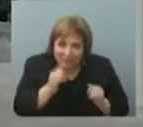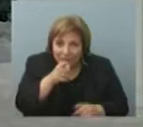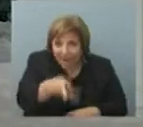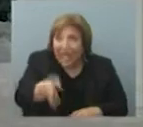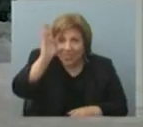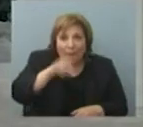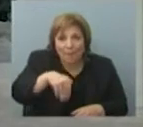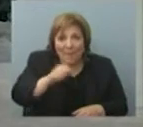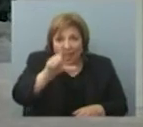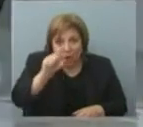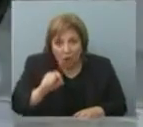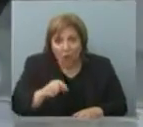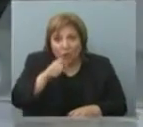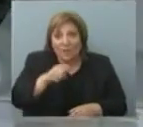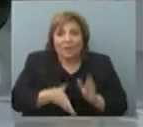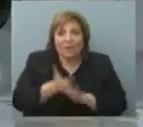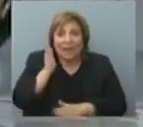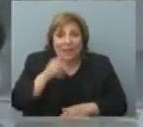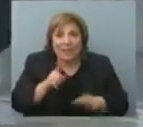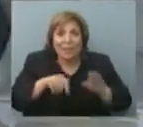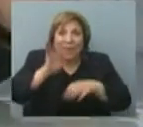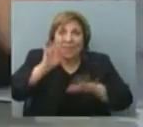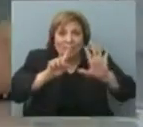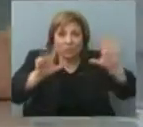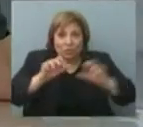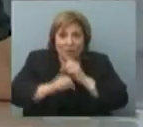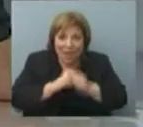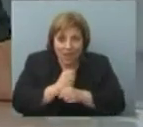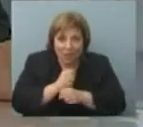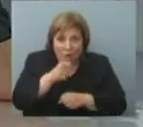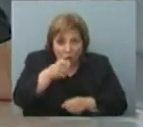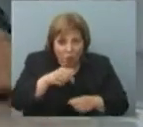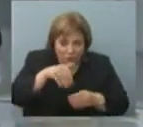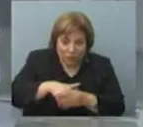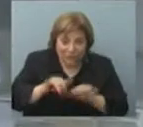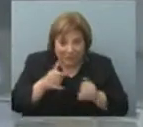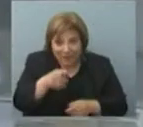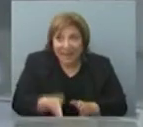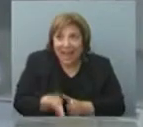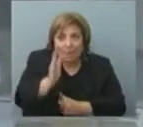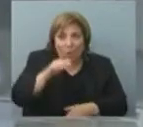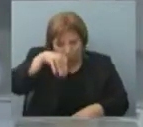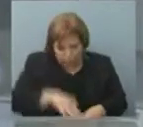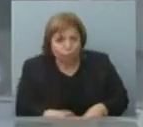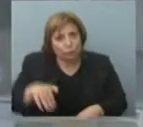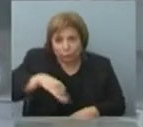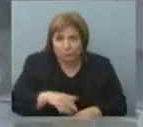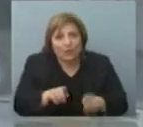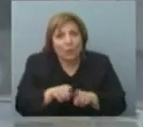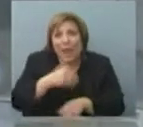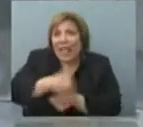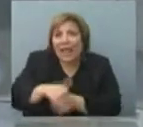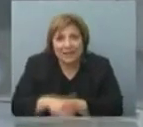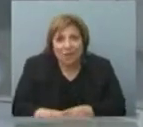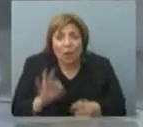va Melo y cuando va a votar tenés que tener más de 18 años seguramente anduviste por algún camino y te encontraste los caminos llenos de Pozo igual que las calles